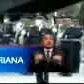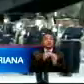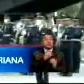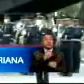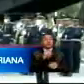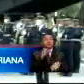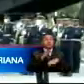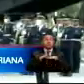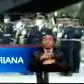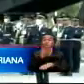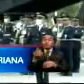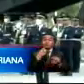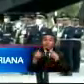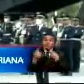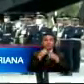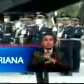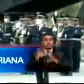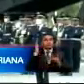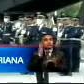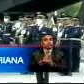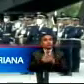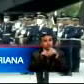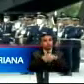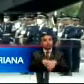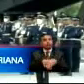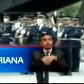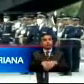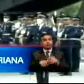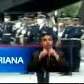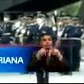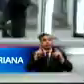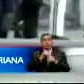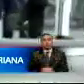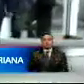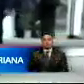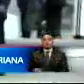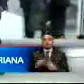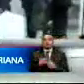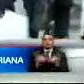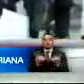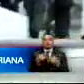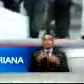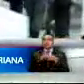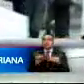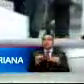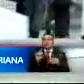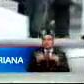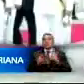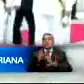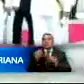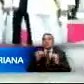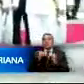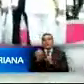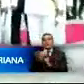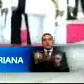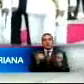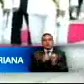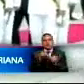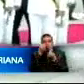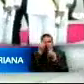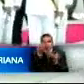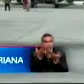al diálogo en el marco de las movilizaciones. Es la información que yo hasta ahora les cuento desde el norte de la capital. Continúan con más información. Que tengan una buena